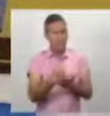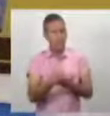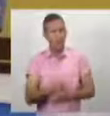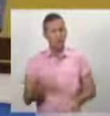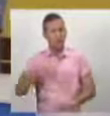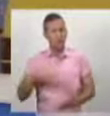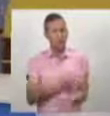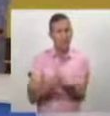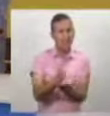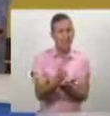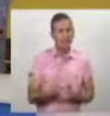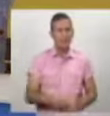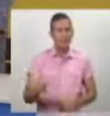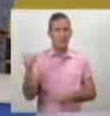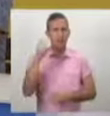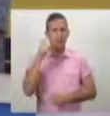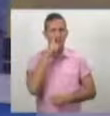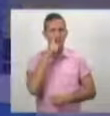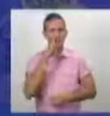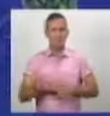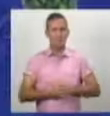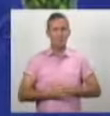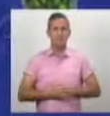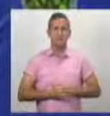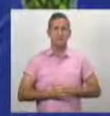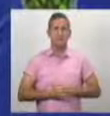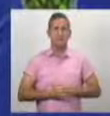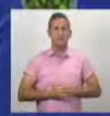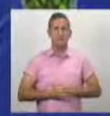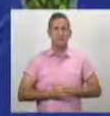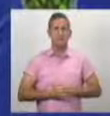en este recorrido por las ciencias naturales.